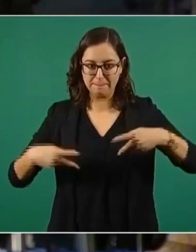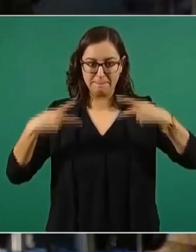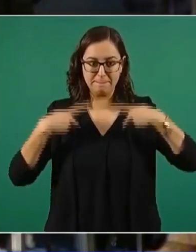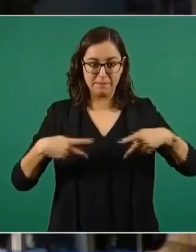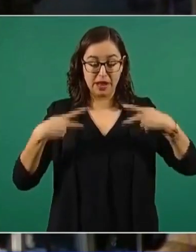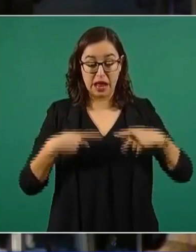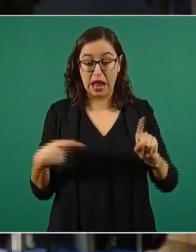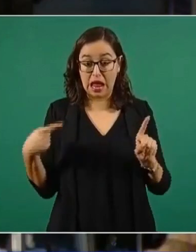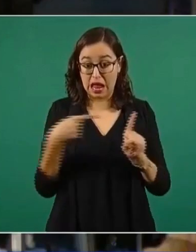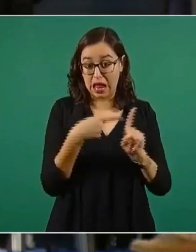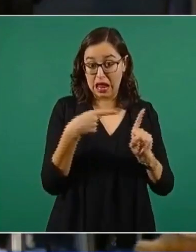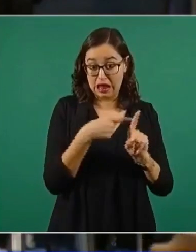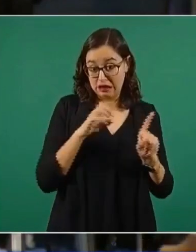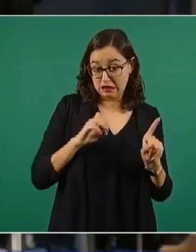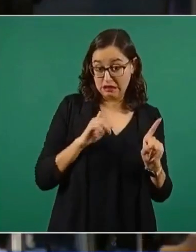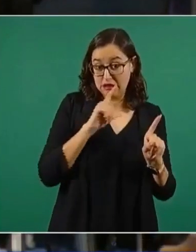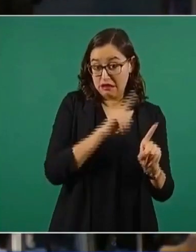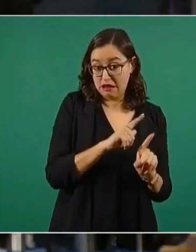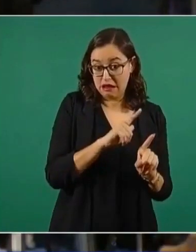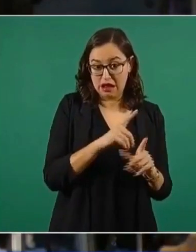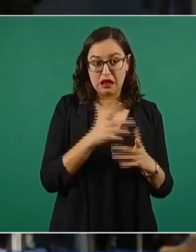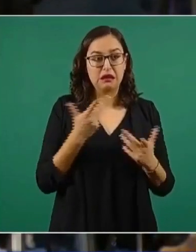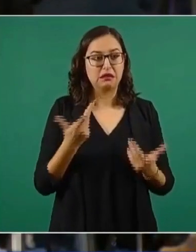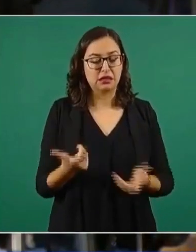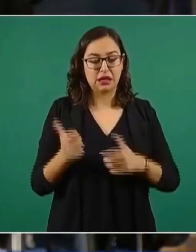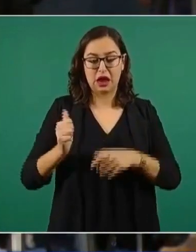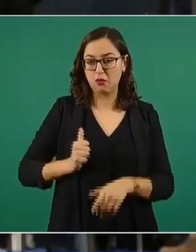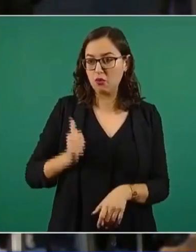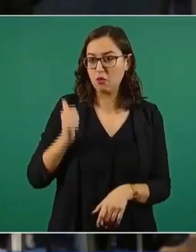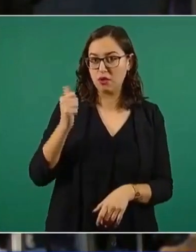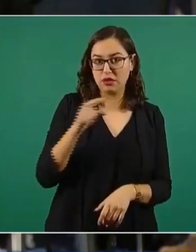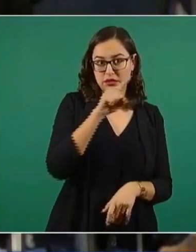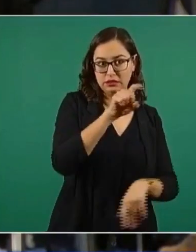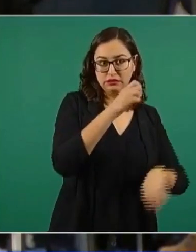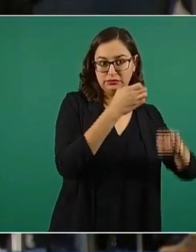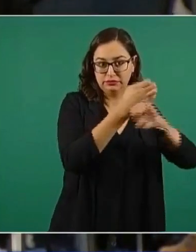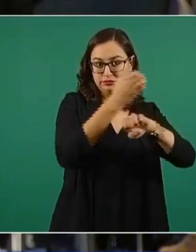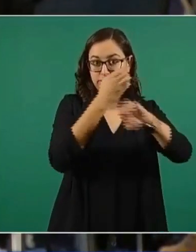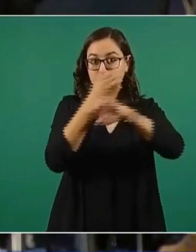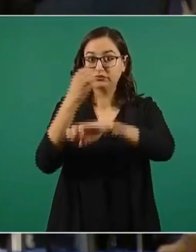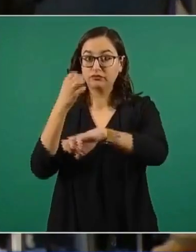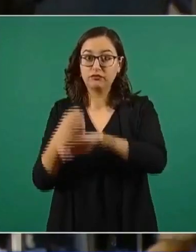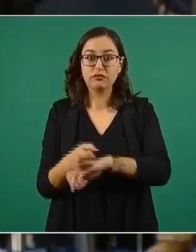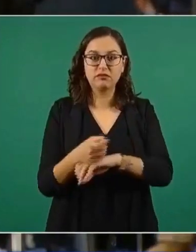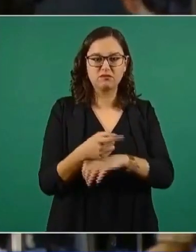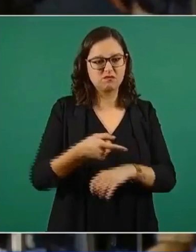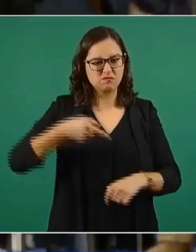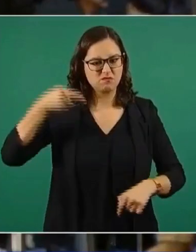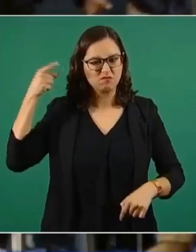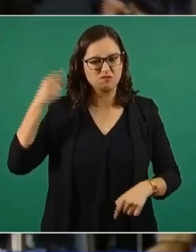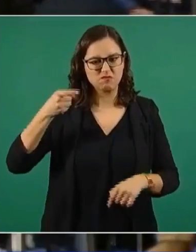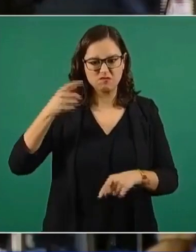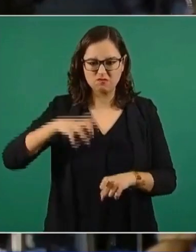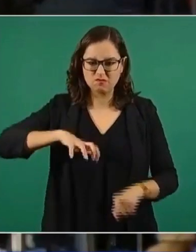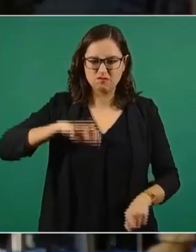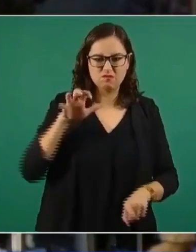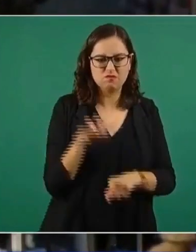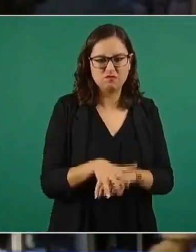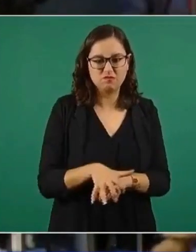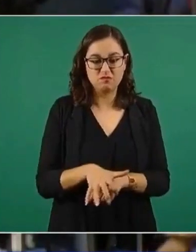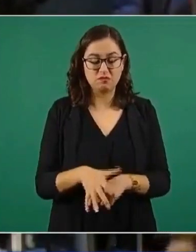Lofgán utiliza a los encargados de las delegaciones estatales para intimidar al personal, ya que dichos funcionarios